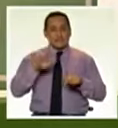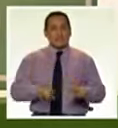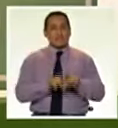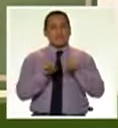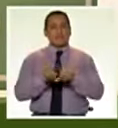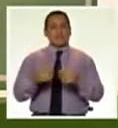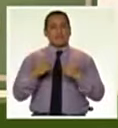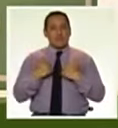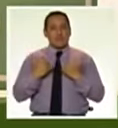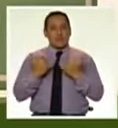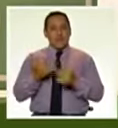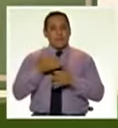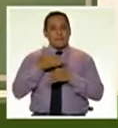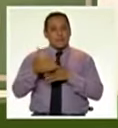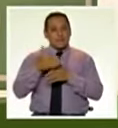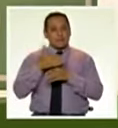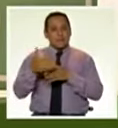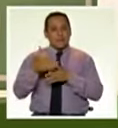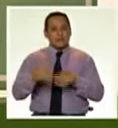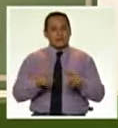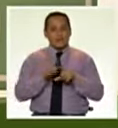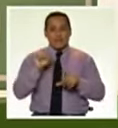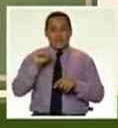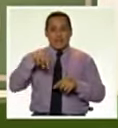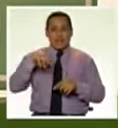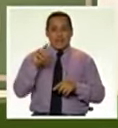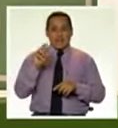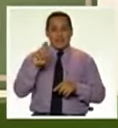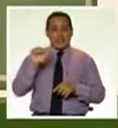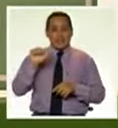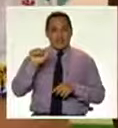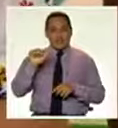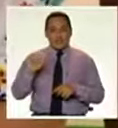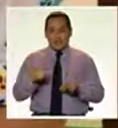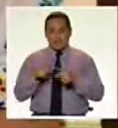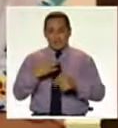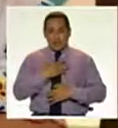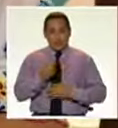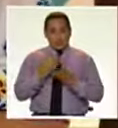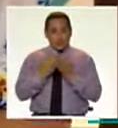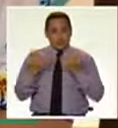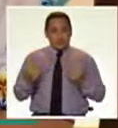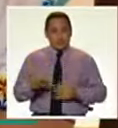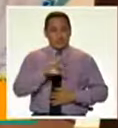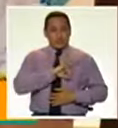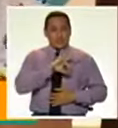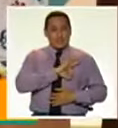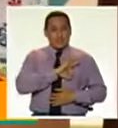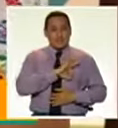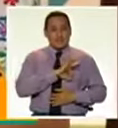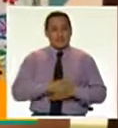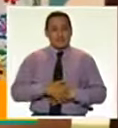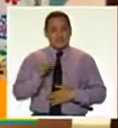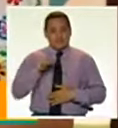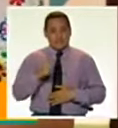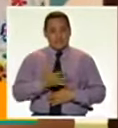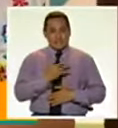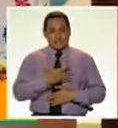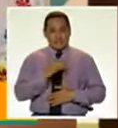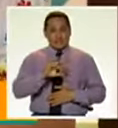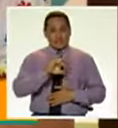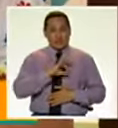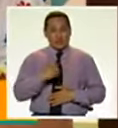tenemos, ha participado Andreita. Andreita, ¿estás contenta con tus medallas, mi amor? Sí. ¿Te sientes contenta?